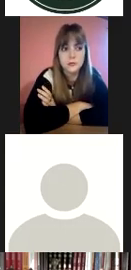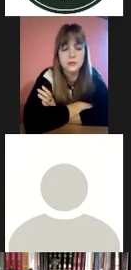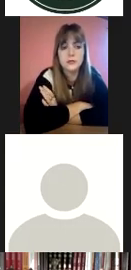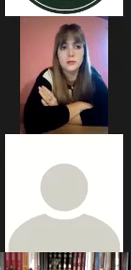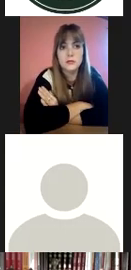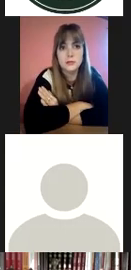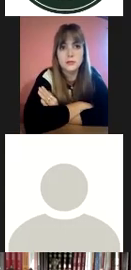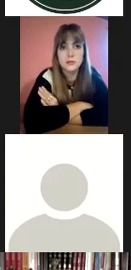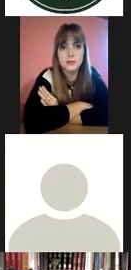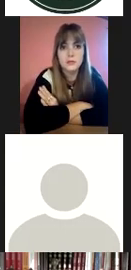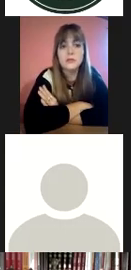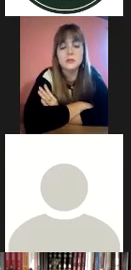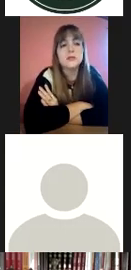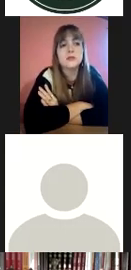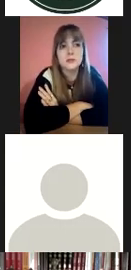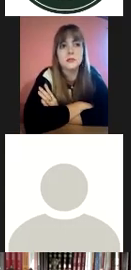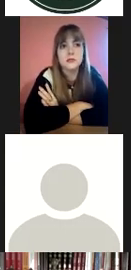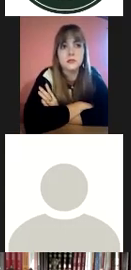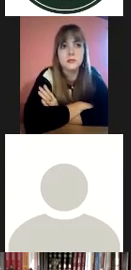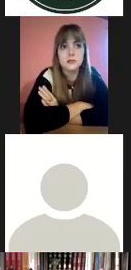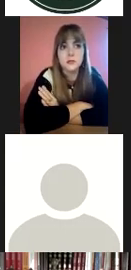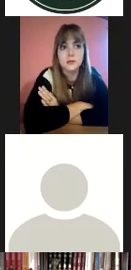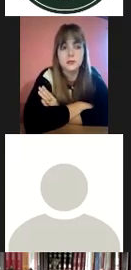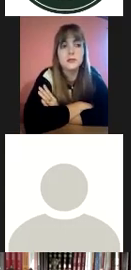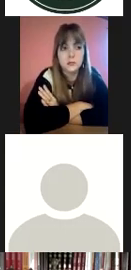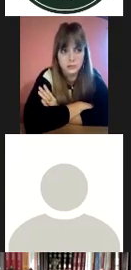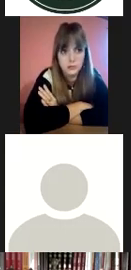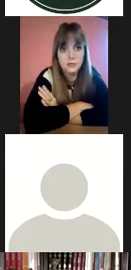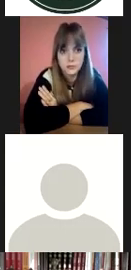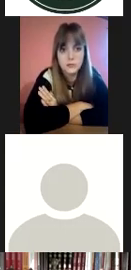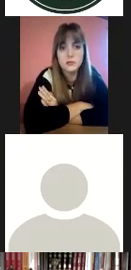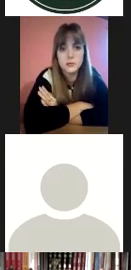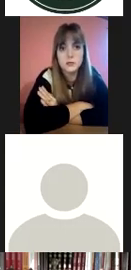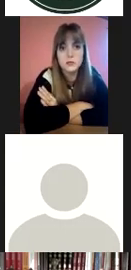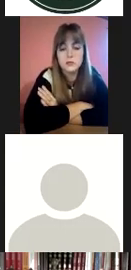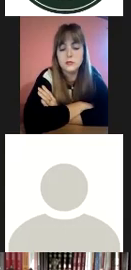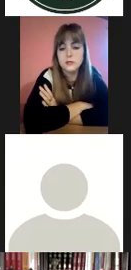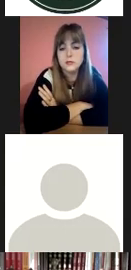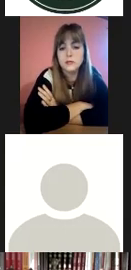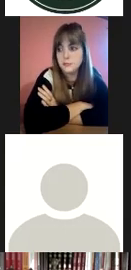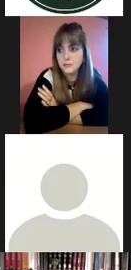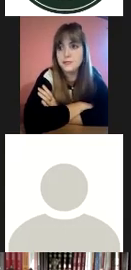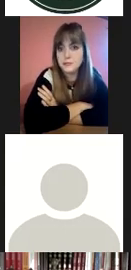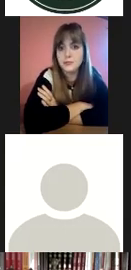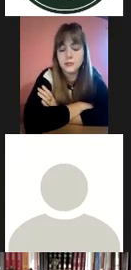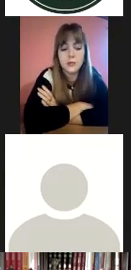de la concientización como un elemento fundamental, esto no debería ocurrir.